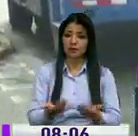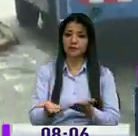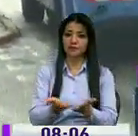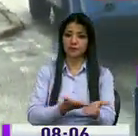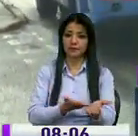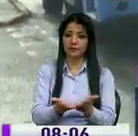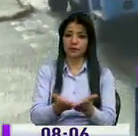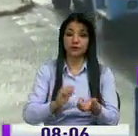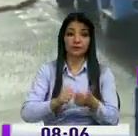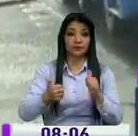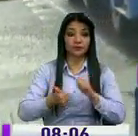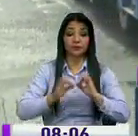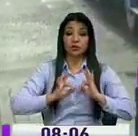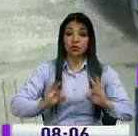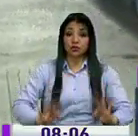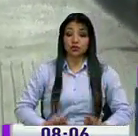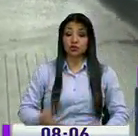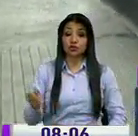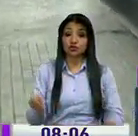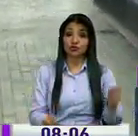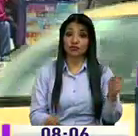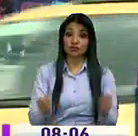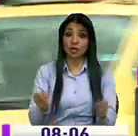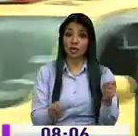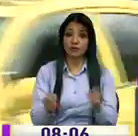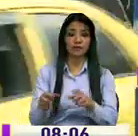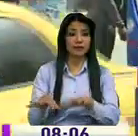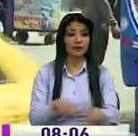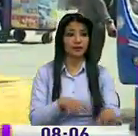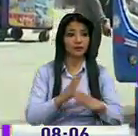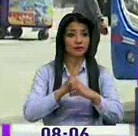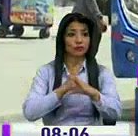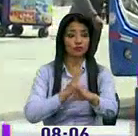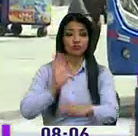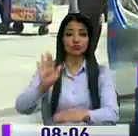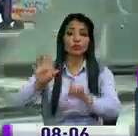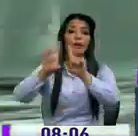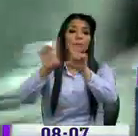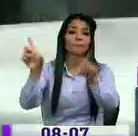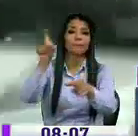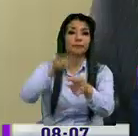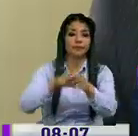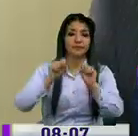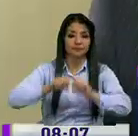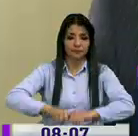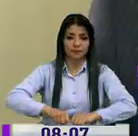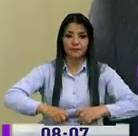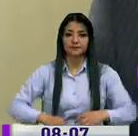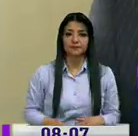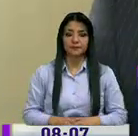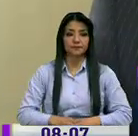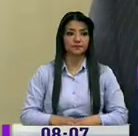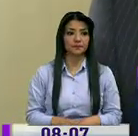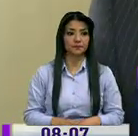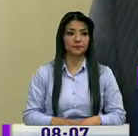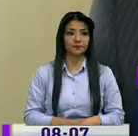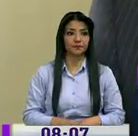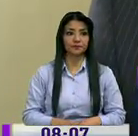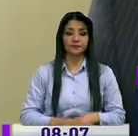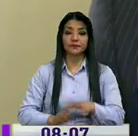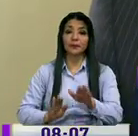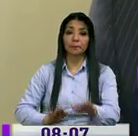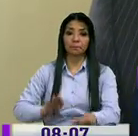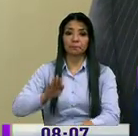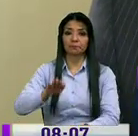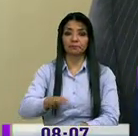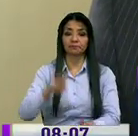cada chofer deberá asignar el manejo de operación de la unidad a la cooperativa que pertenece. Este es el primer paso para darles